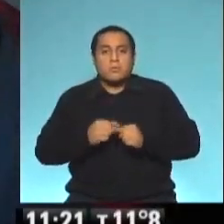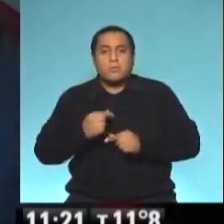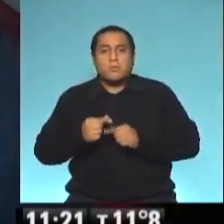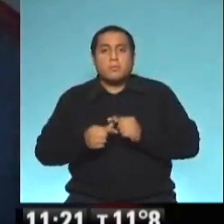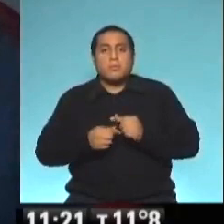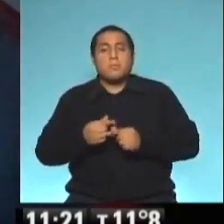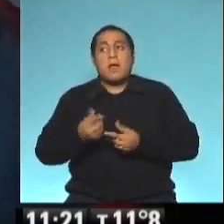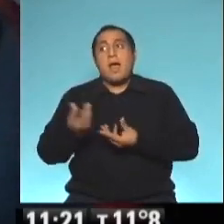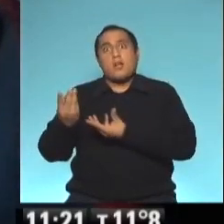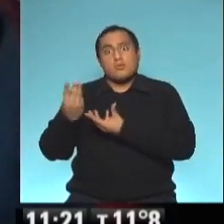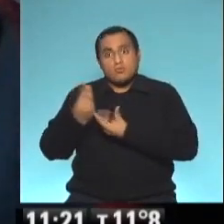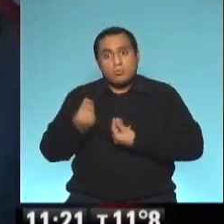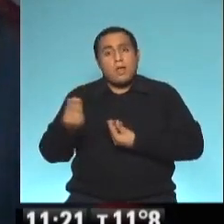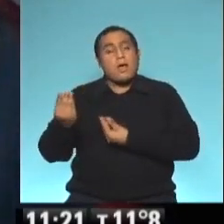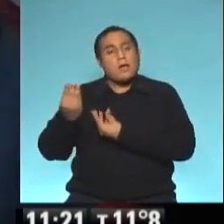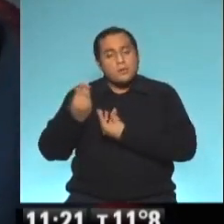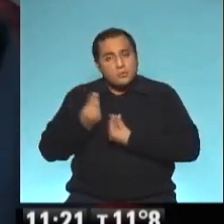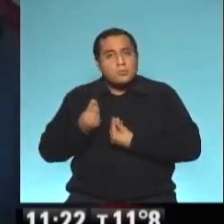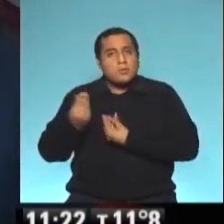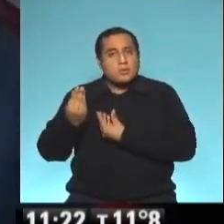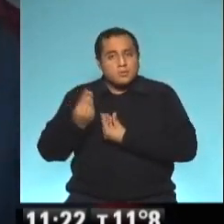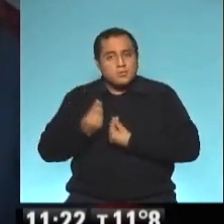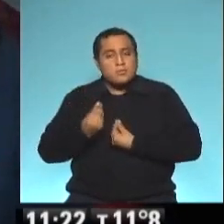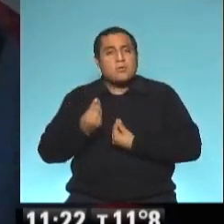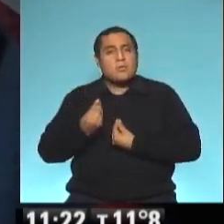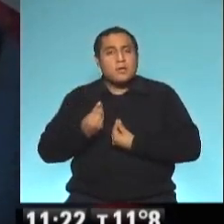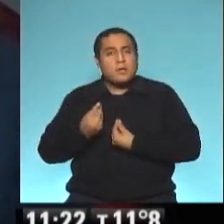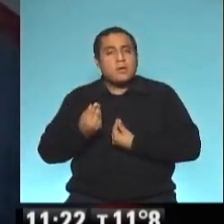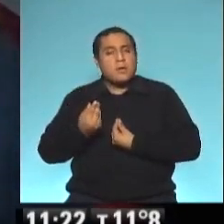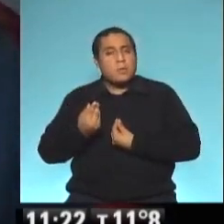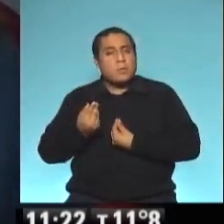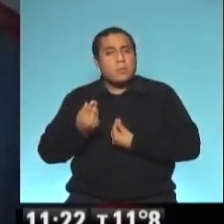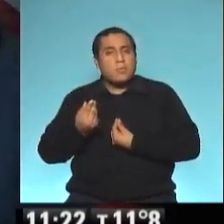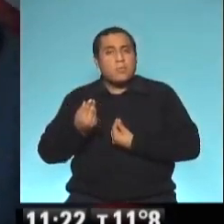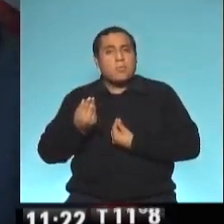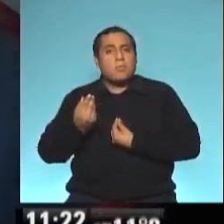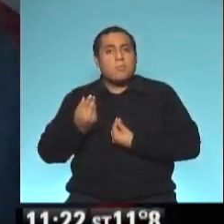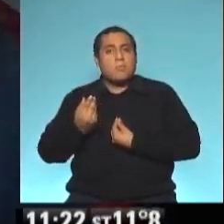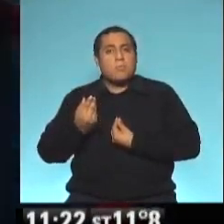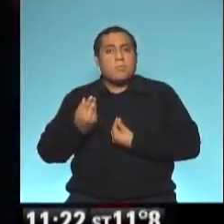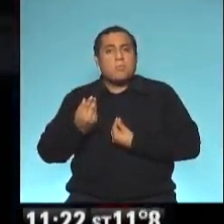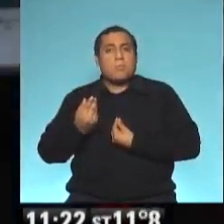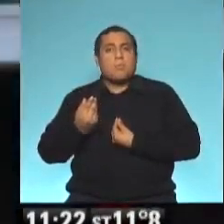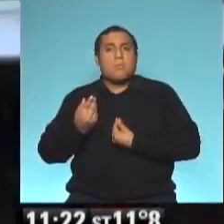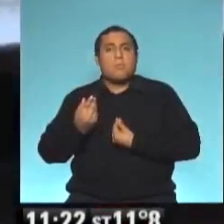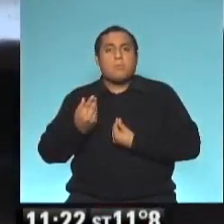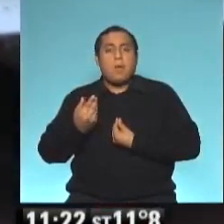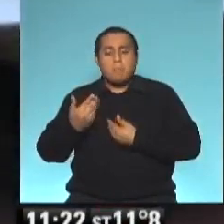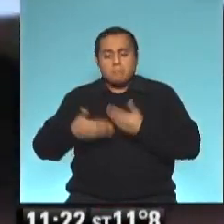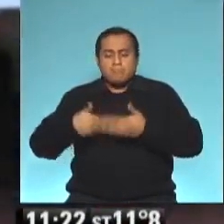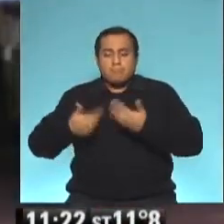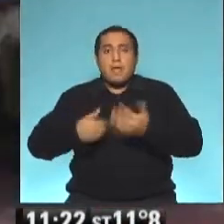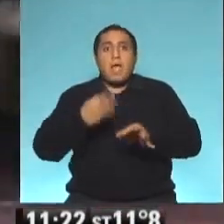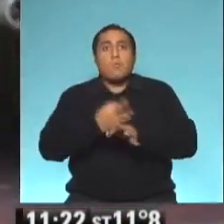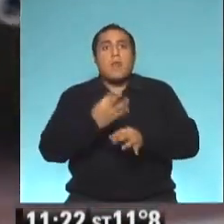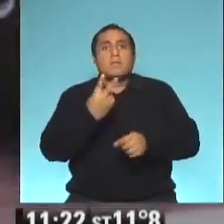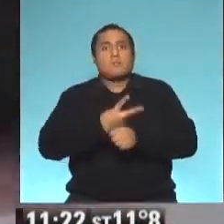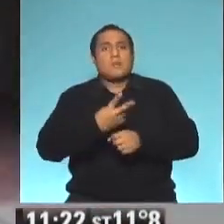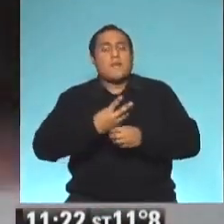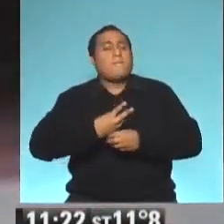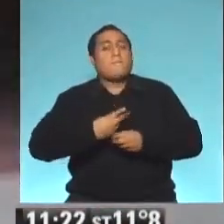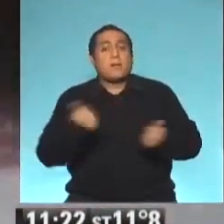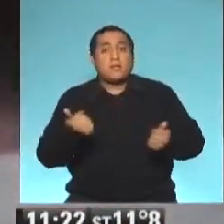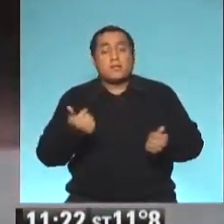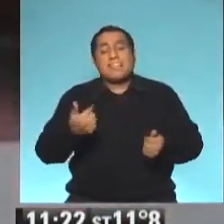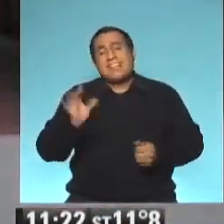con la ayuda de ellos. Pude salir adelante. Fui a la primaria, a la secundaria, y cuesta mucho porque vos ves a los demás